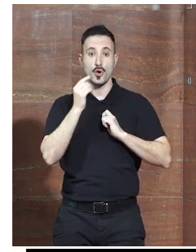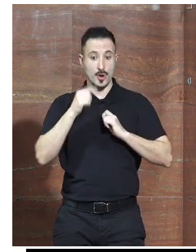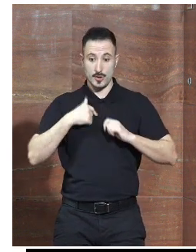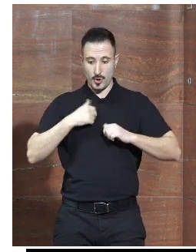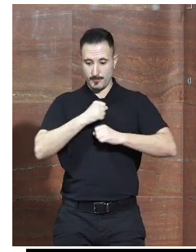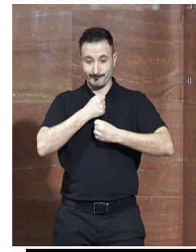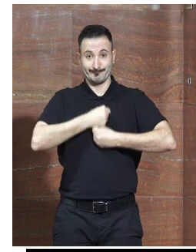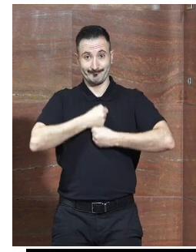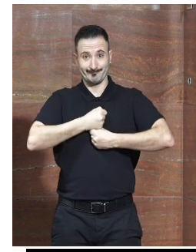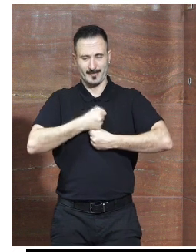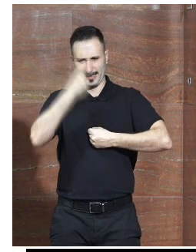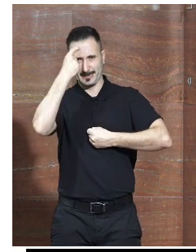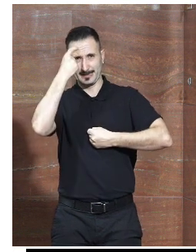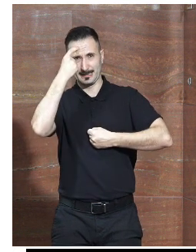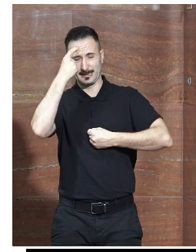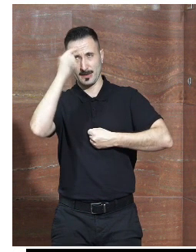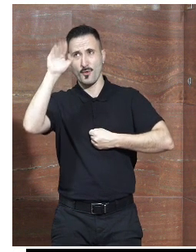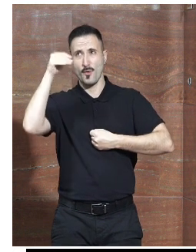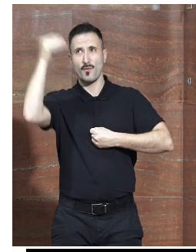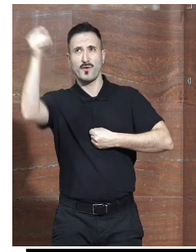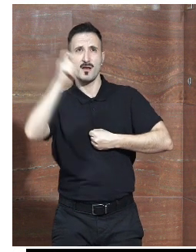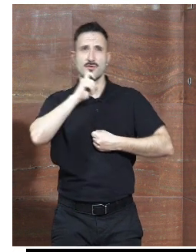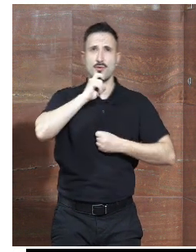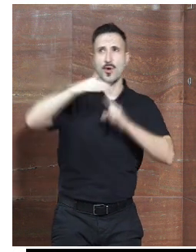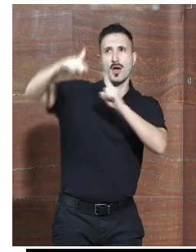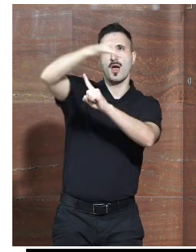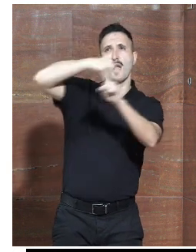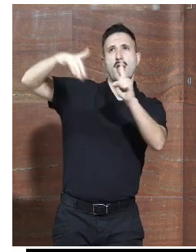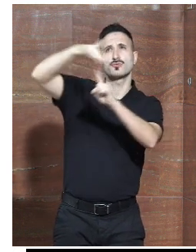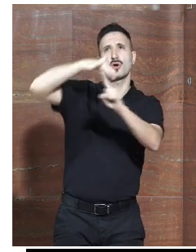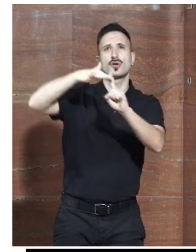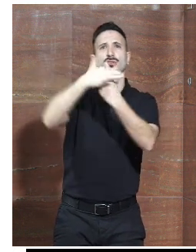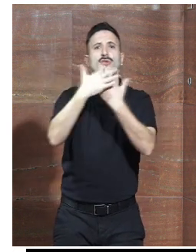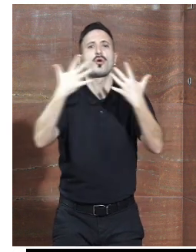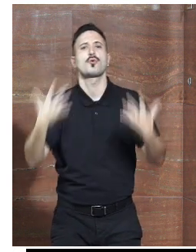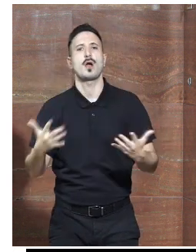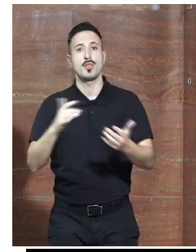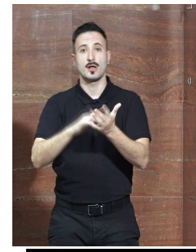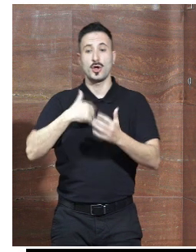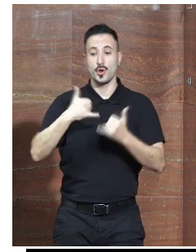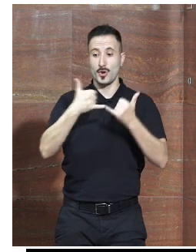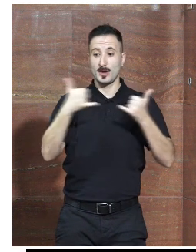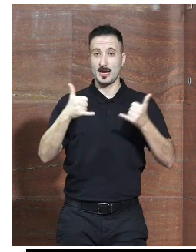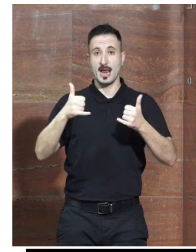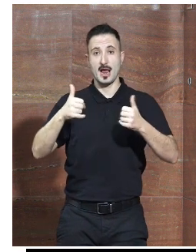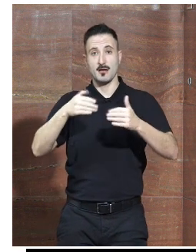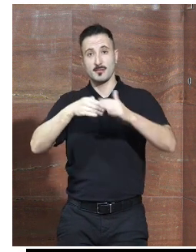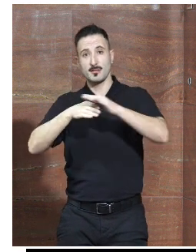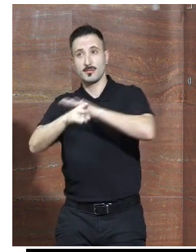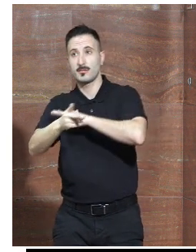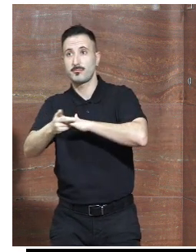vestíbulo podemos saber qué información, cómo es nuestro entorno, qué sucede arriba, antes de pasar por la línea de peaje y